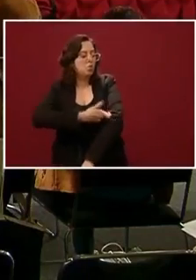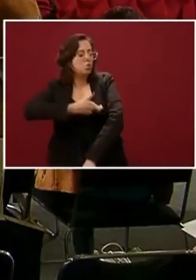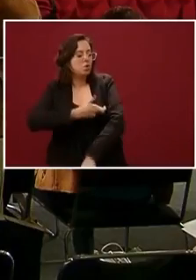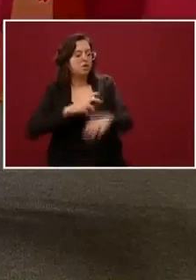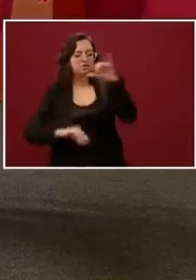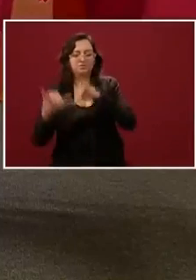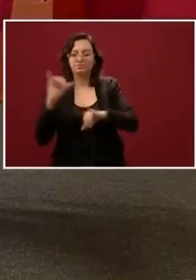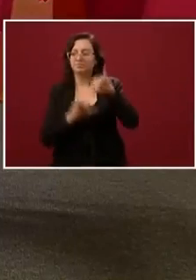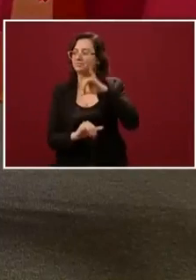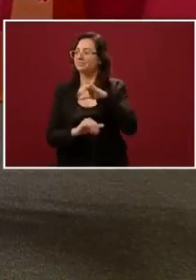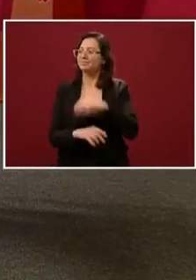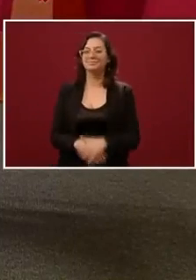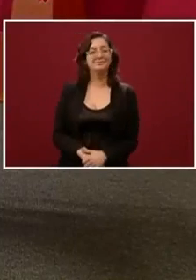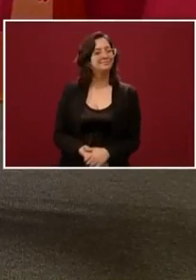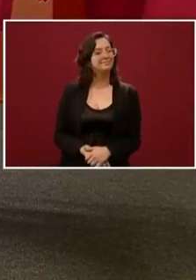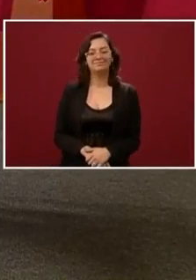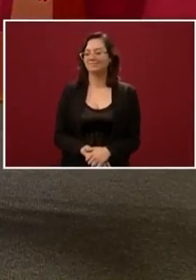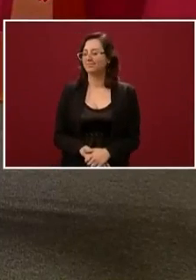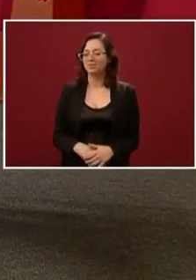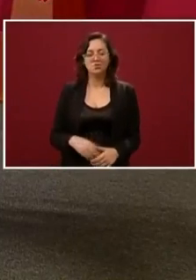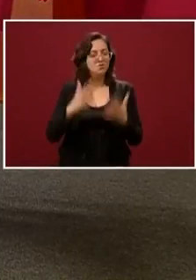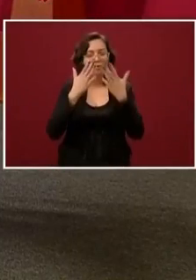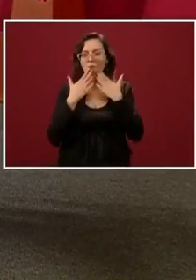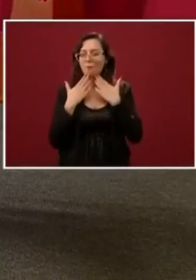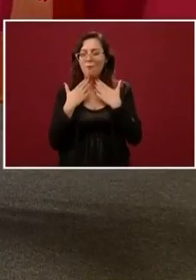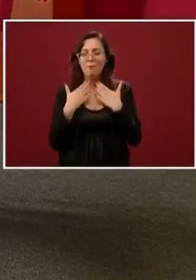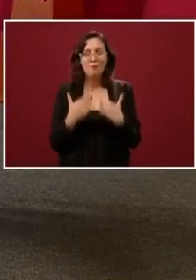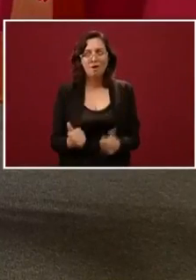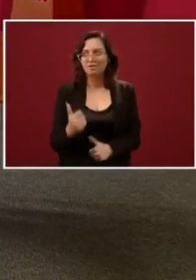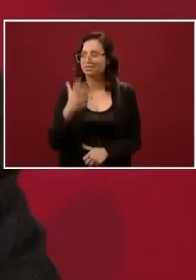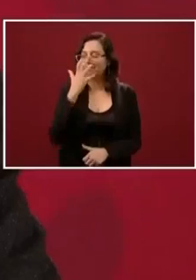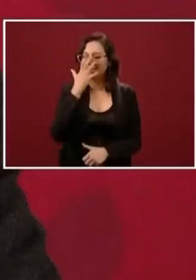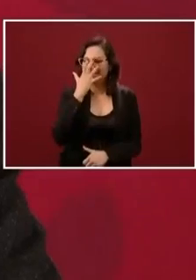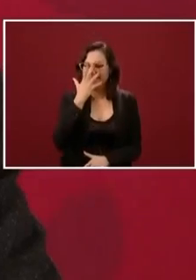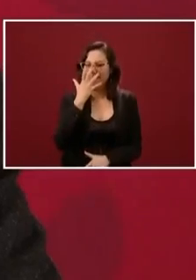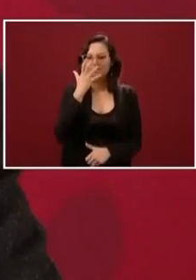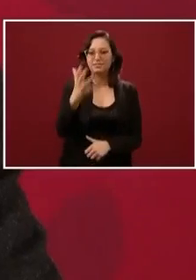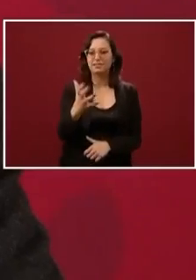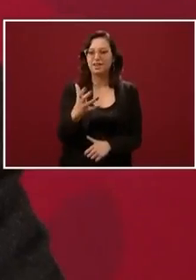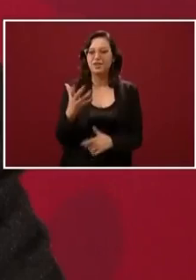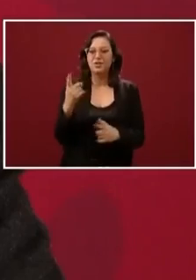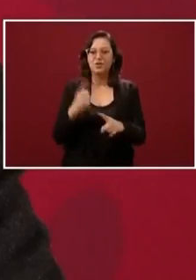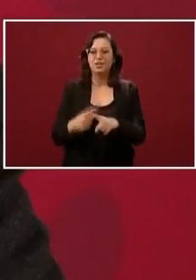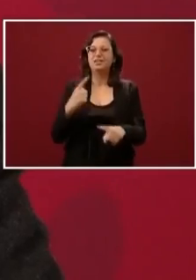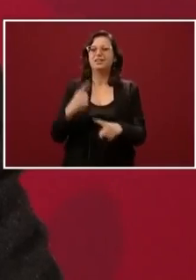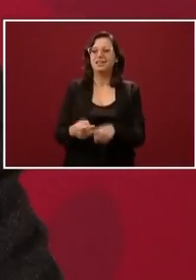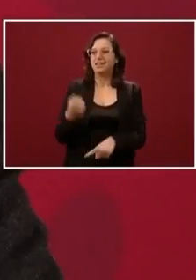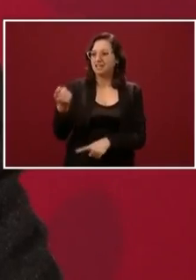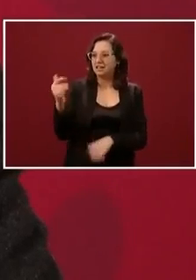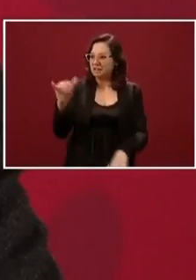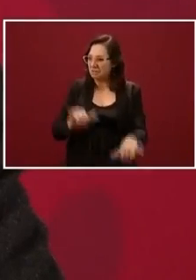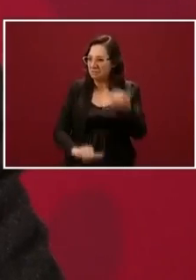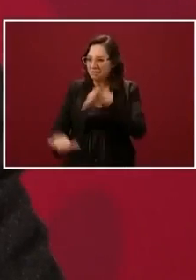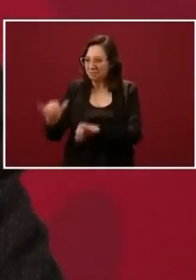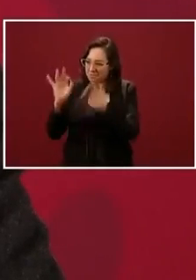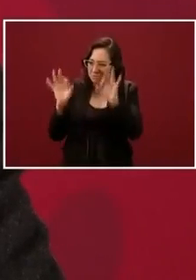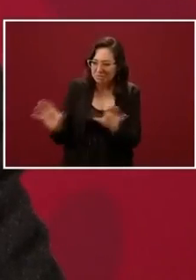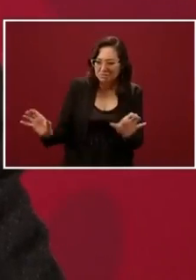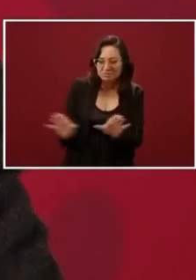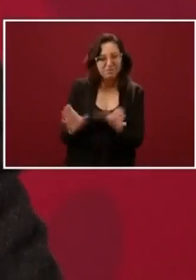serio, en el trabajo dedicado, en el trabajo basado en evidencia, de que haya una solicitud de un laboratorio con estas